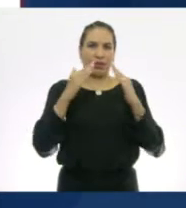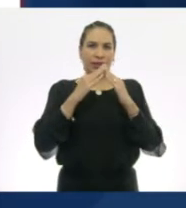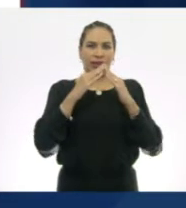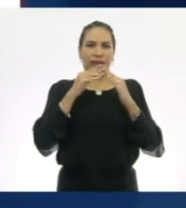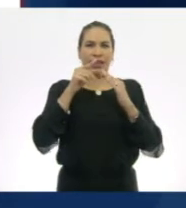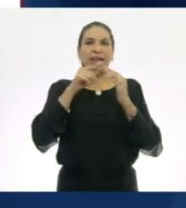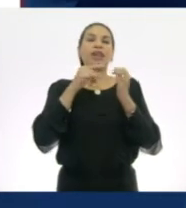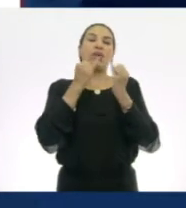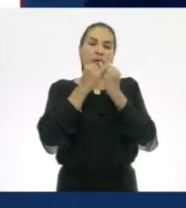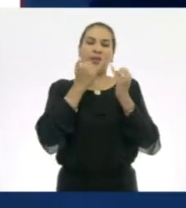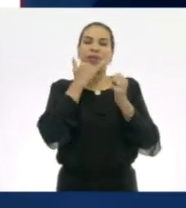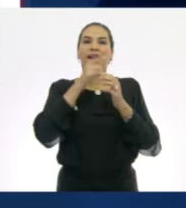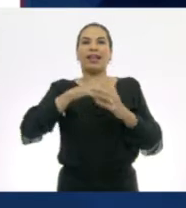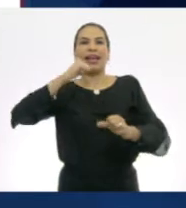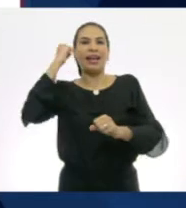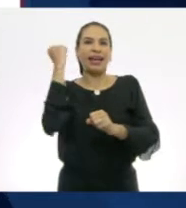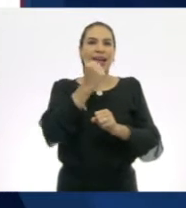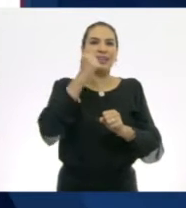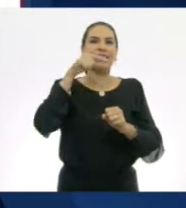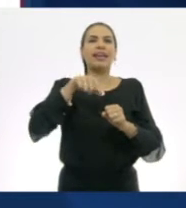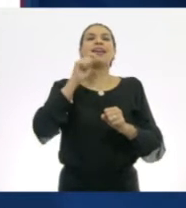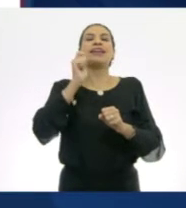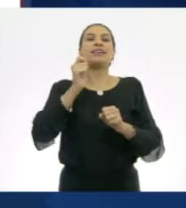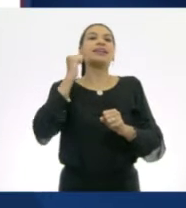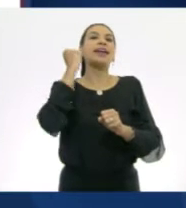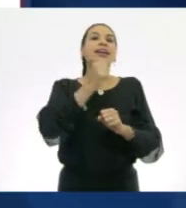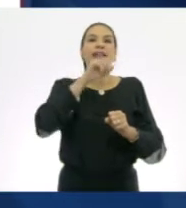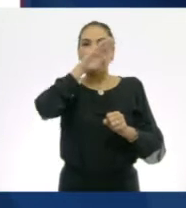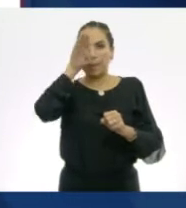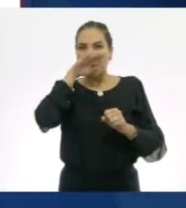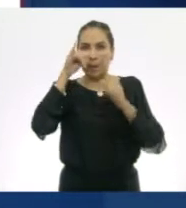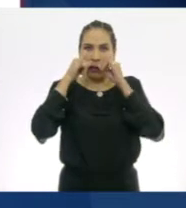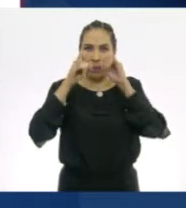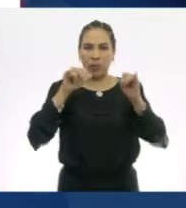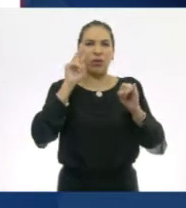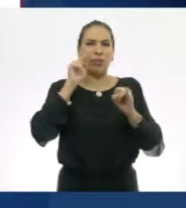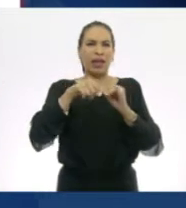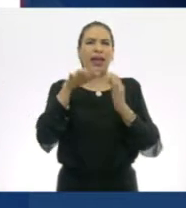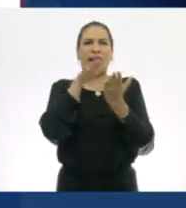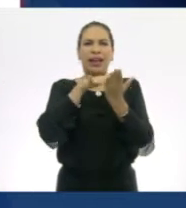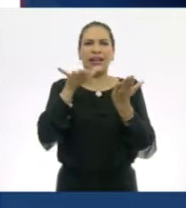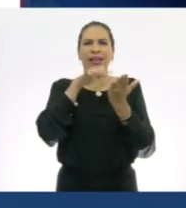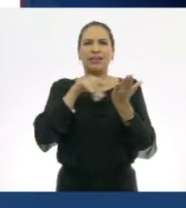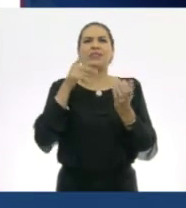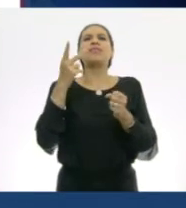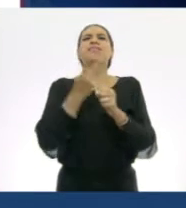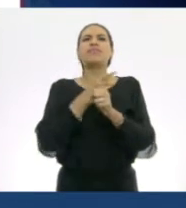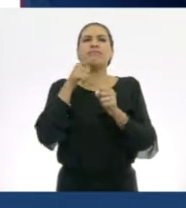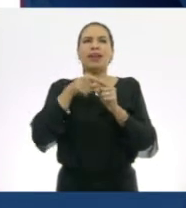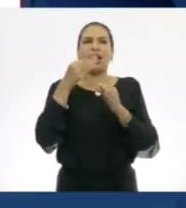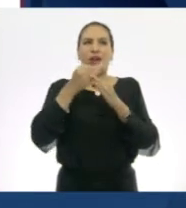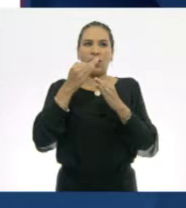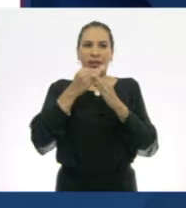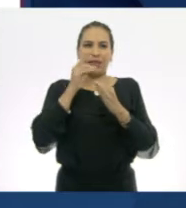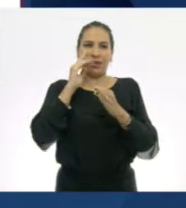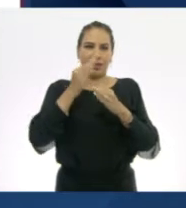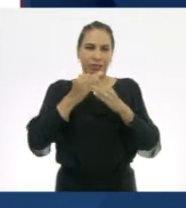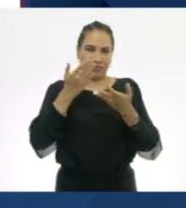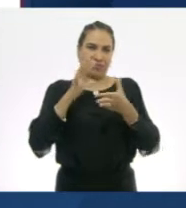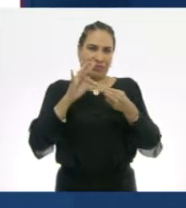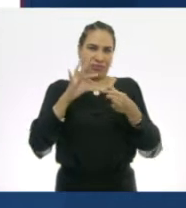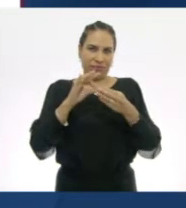mamut. Y si me acompañan, vamos a hacer una breve lectura de lo que les estaba comentando hace un momento.